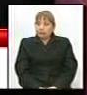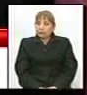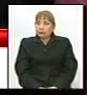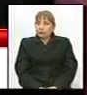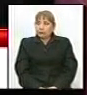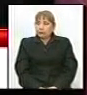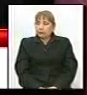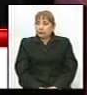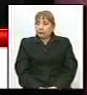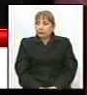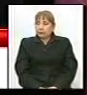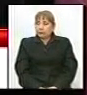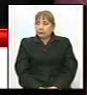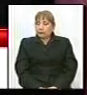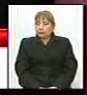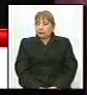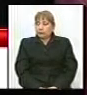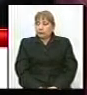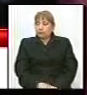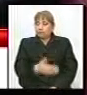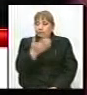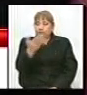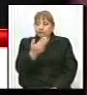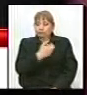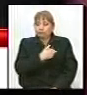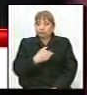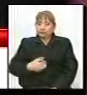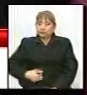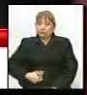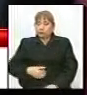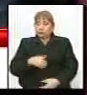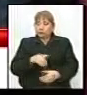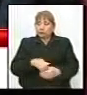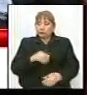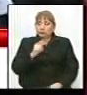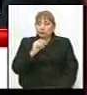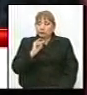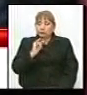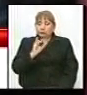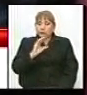Bien, para que responda el presidente del Jurado Nacional de Elecciones, Víctor Ticona.